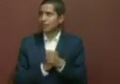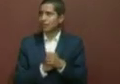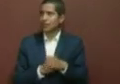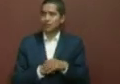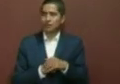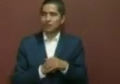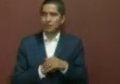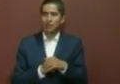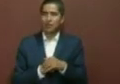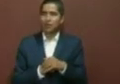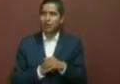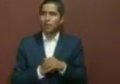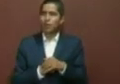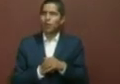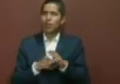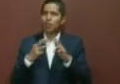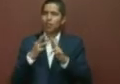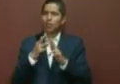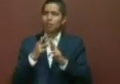¿El récord de qué?